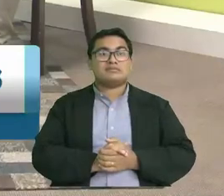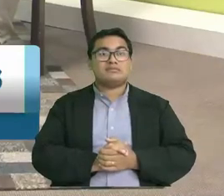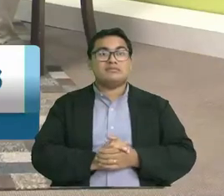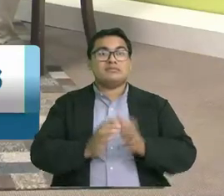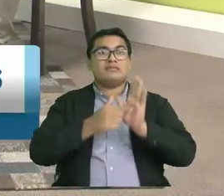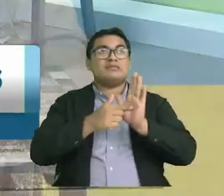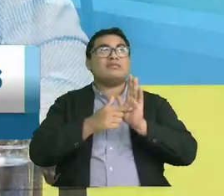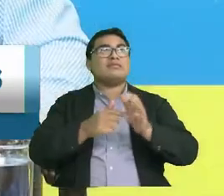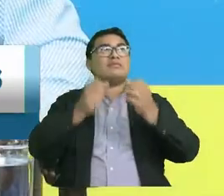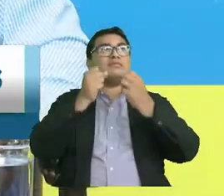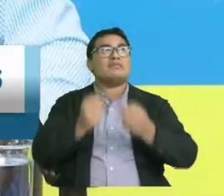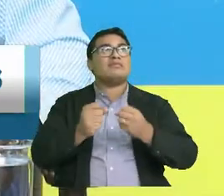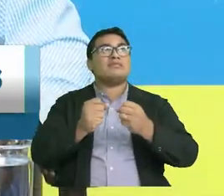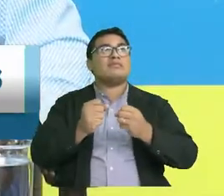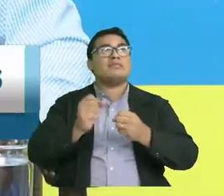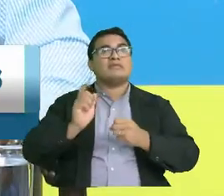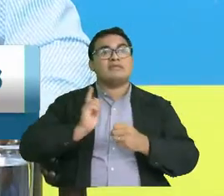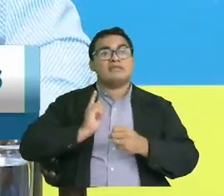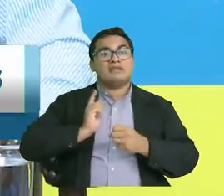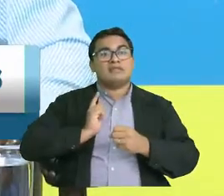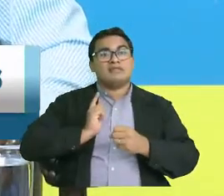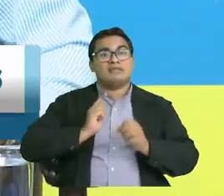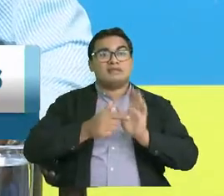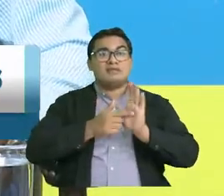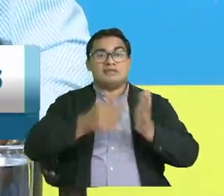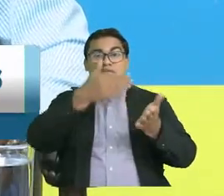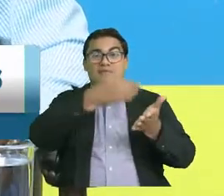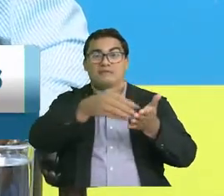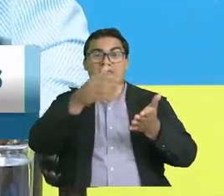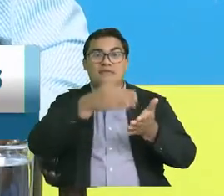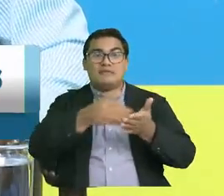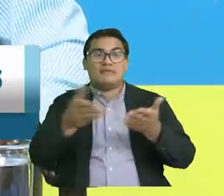los varones, Emma, es como más, más fácil